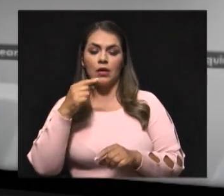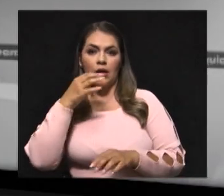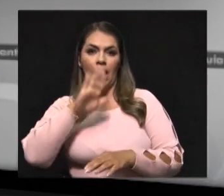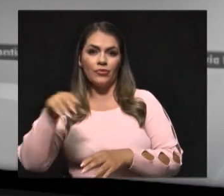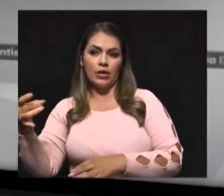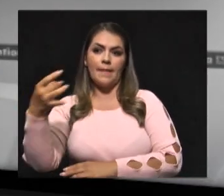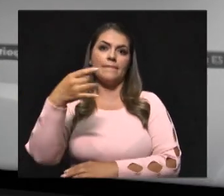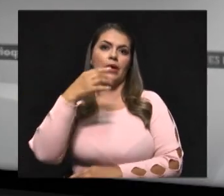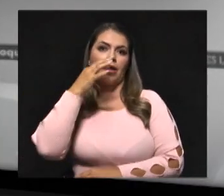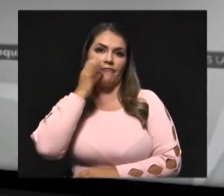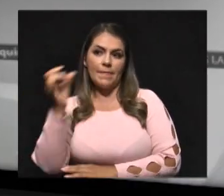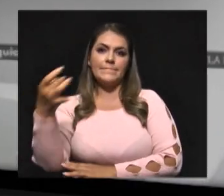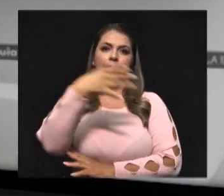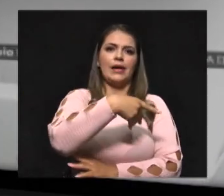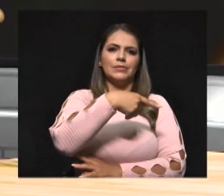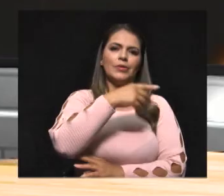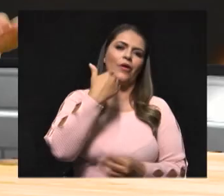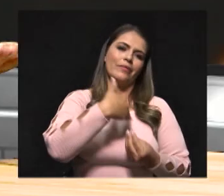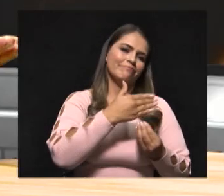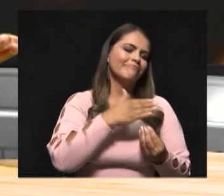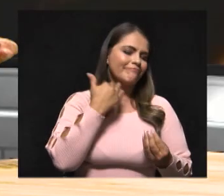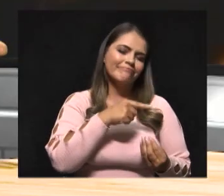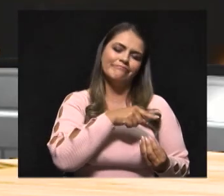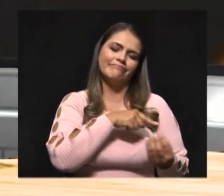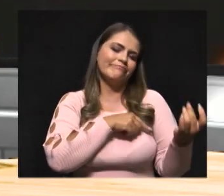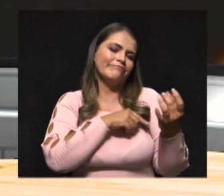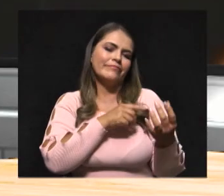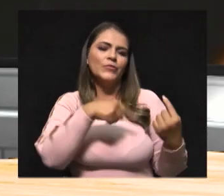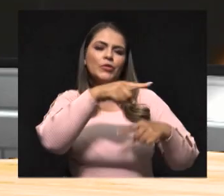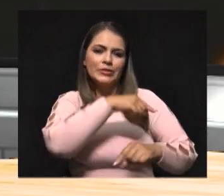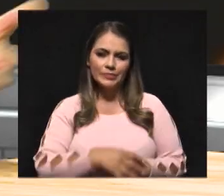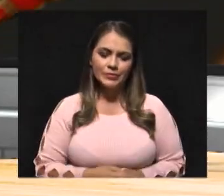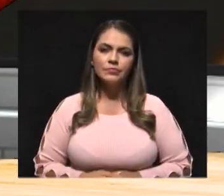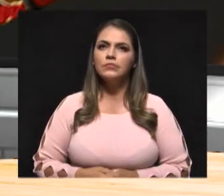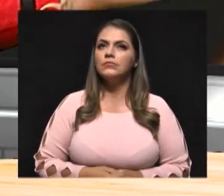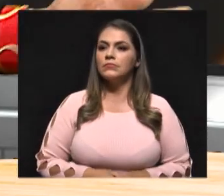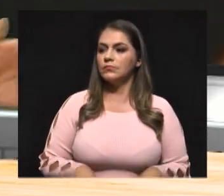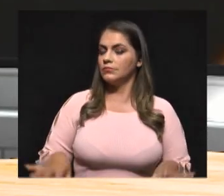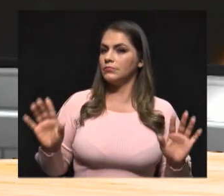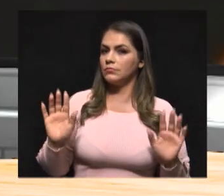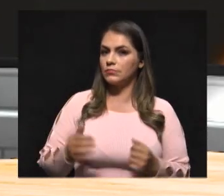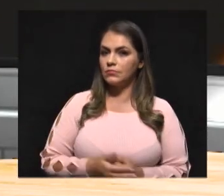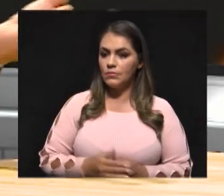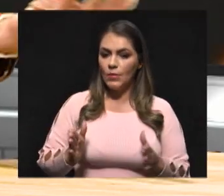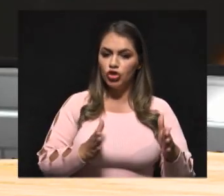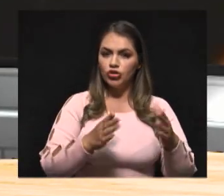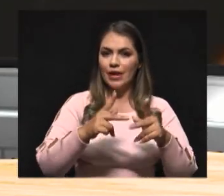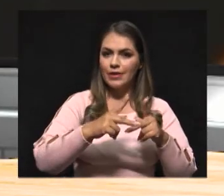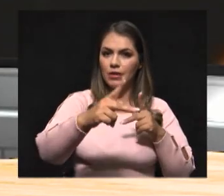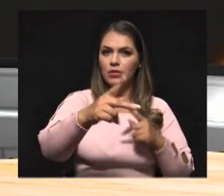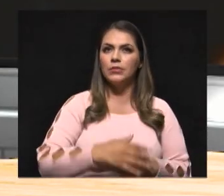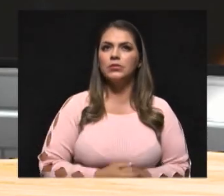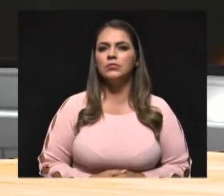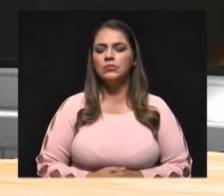a solas busca tú disfrutar exacto con cosas tan básicas perfecto acabamos de hacer unos kilómetros de vida como los señaliza